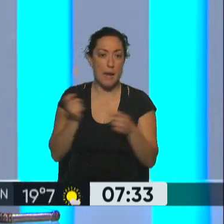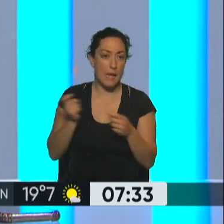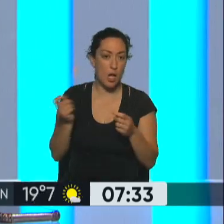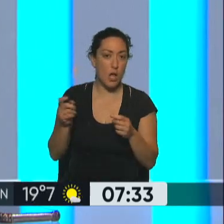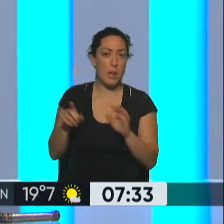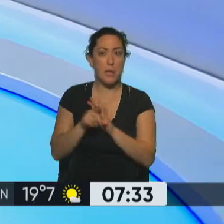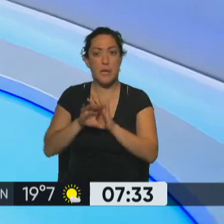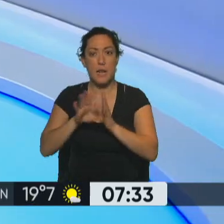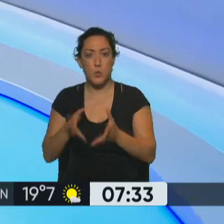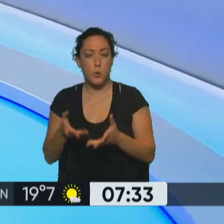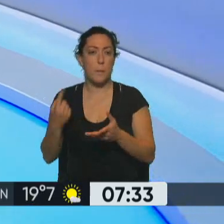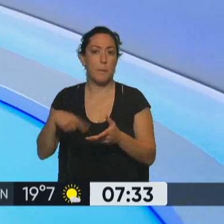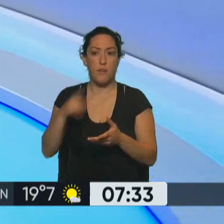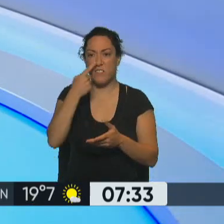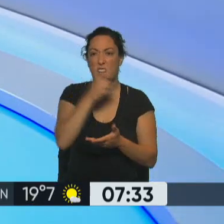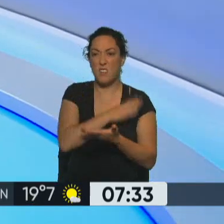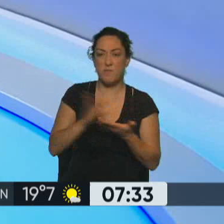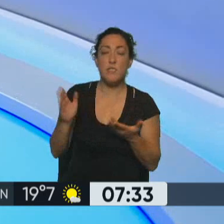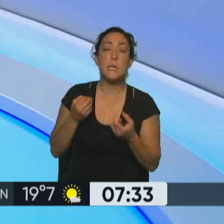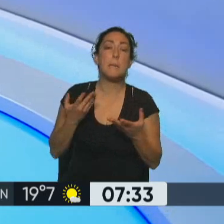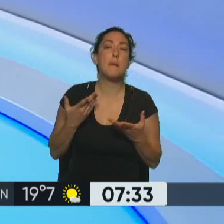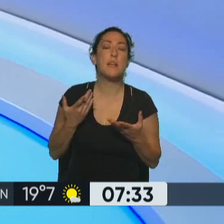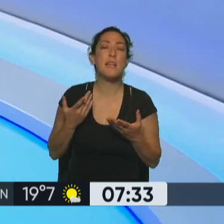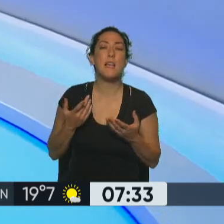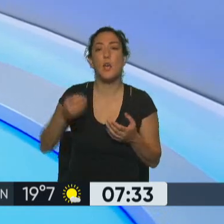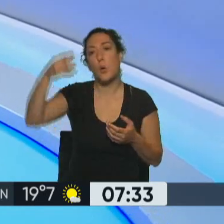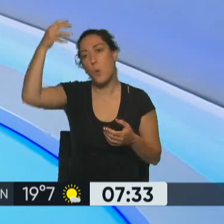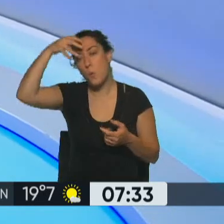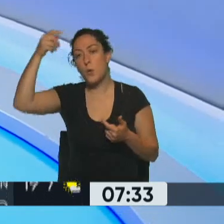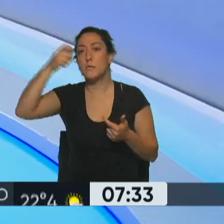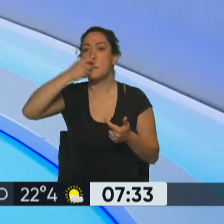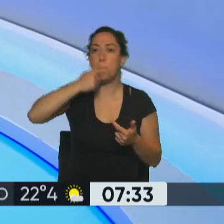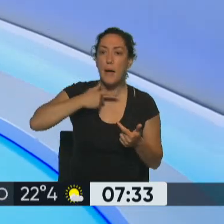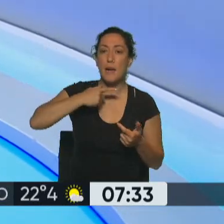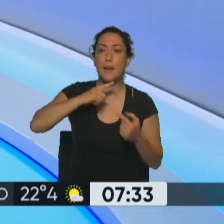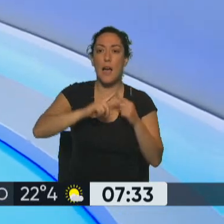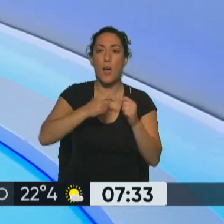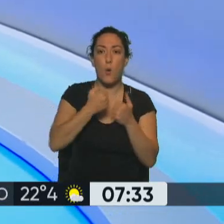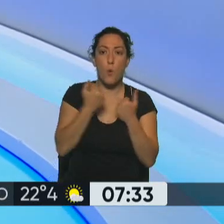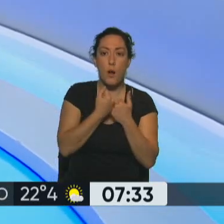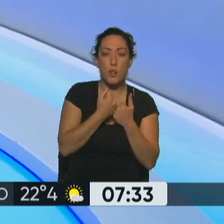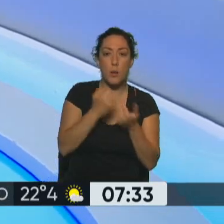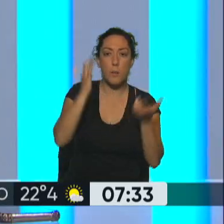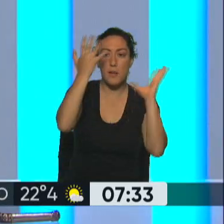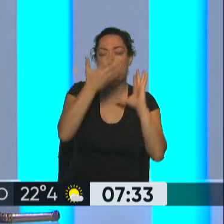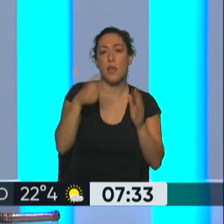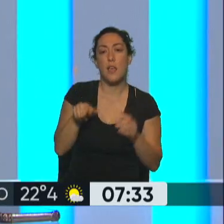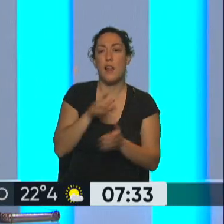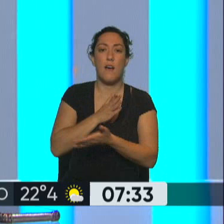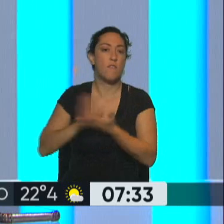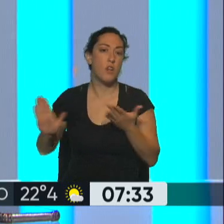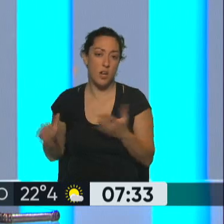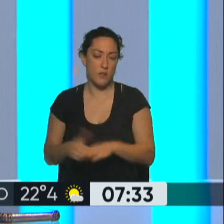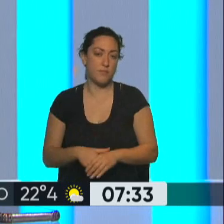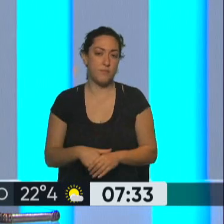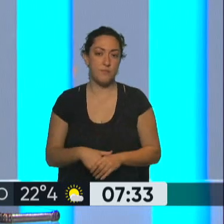los grandes en lo que armadores, fue pero este no quedó, acuerdo de Mauricio claro, Macri y Patricia Bullrich con quedó Javier fuera. Milei, él quedó del otro lado. Quedó afuera. Él se mantuvo,